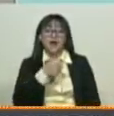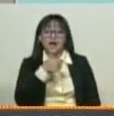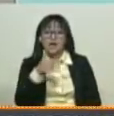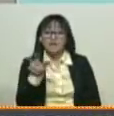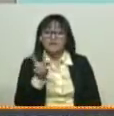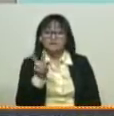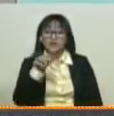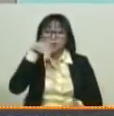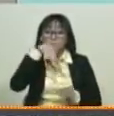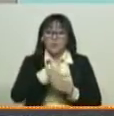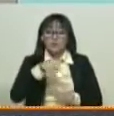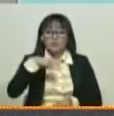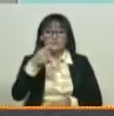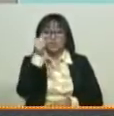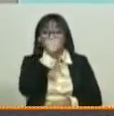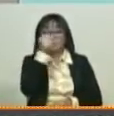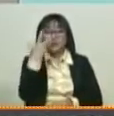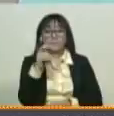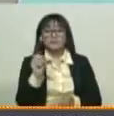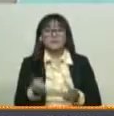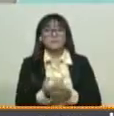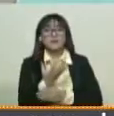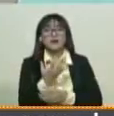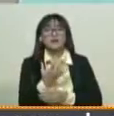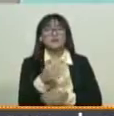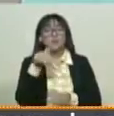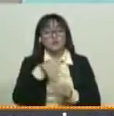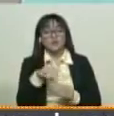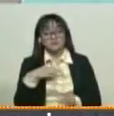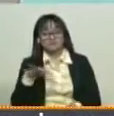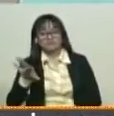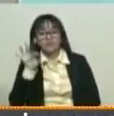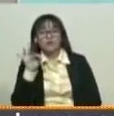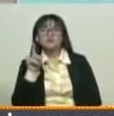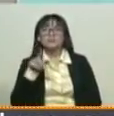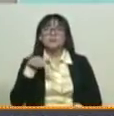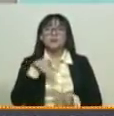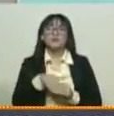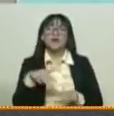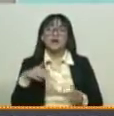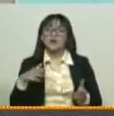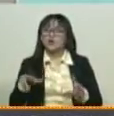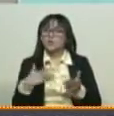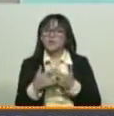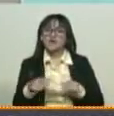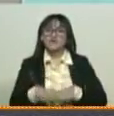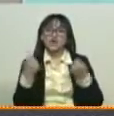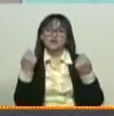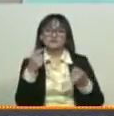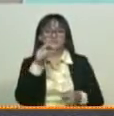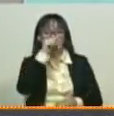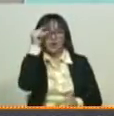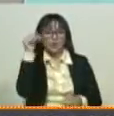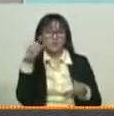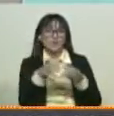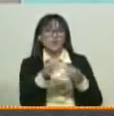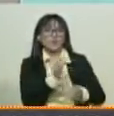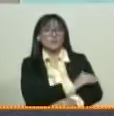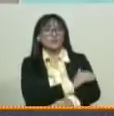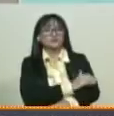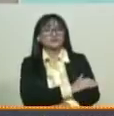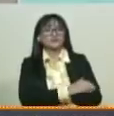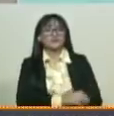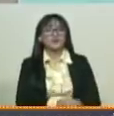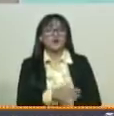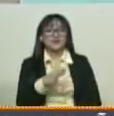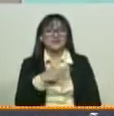que vote el próximo domingo 20 de mayo va a votar por su candidato, sí, pero también va a votar contra la violencia que representa Julio Borges. Va a votar contra el baño de sangre